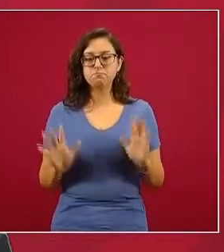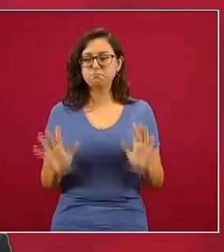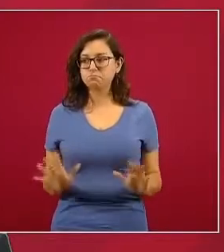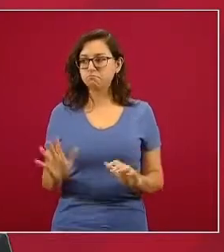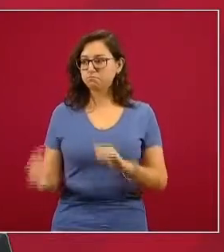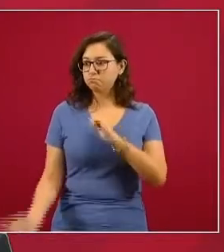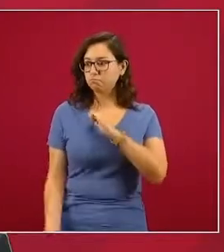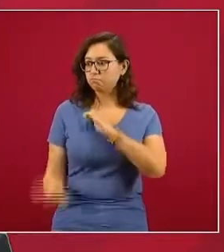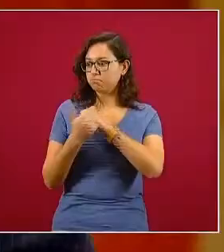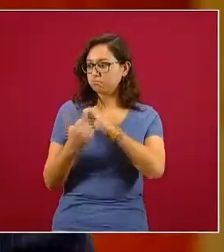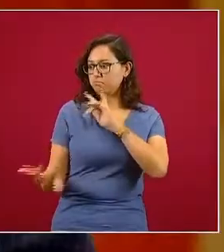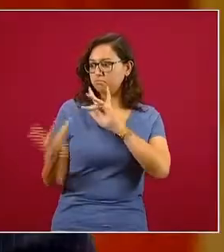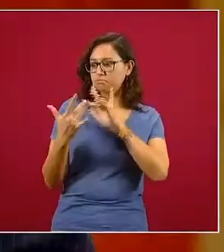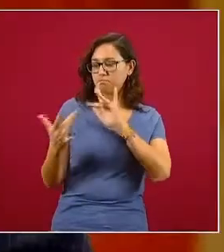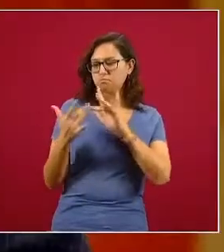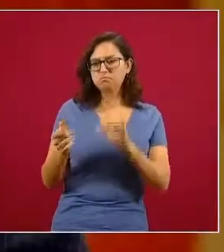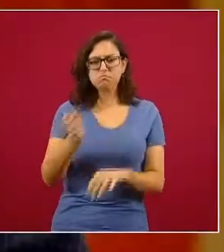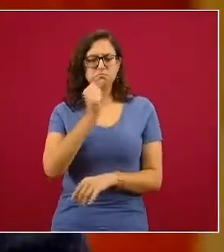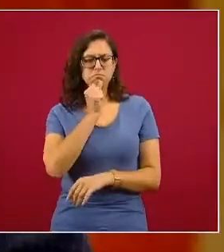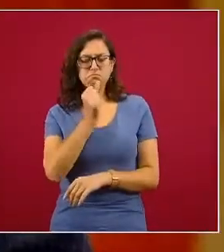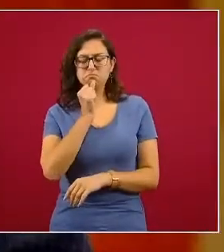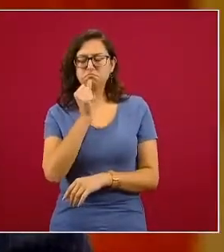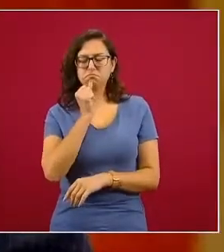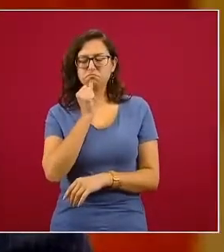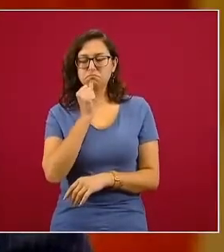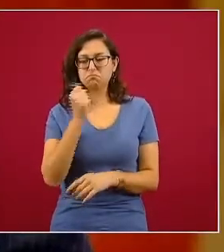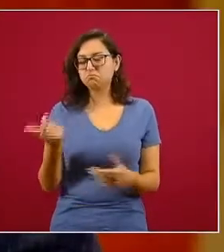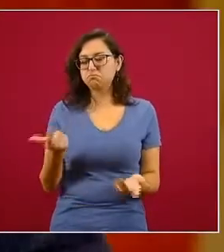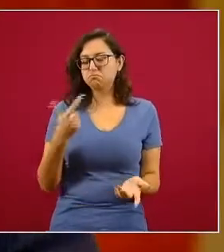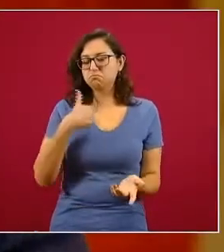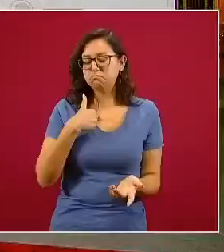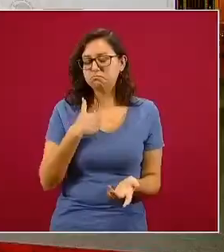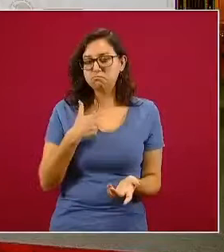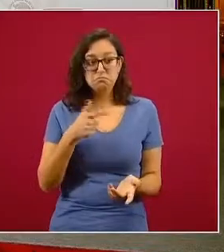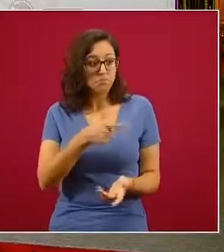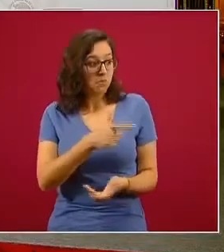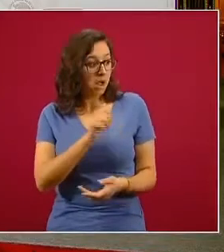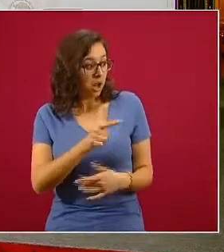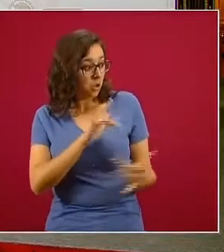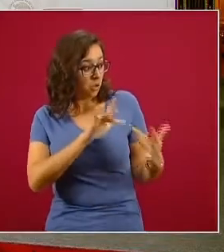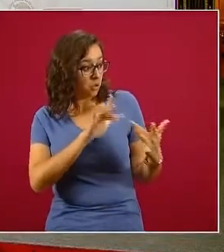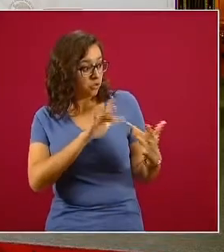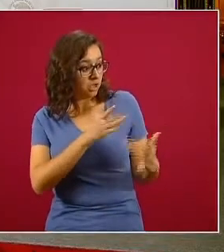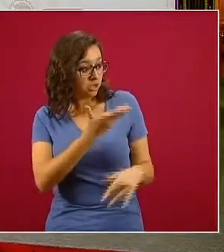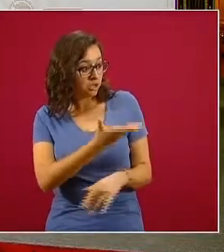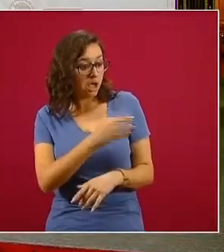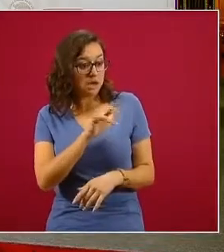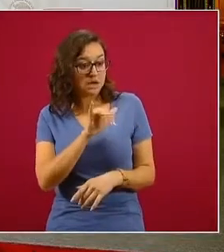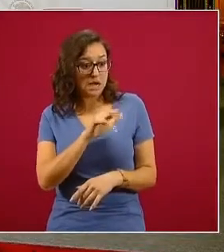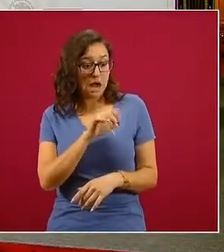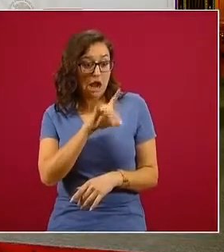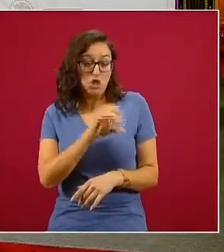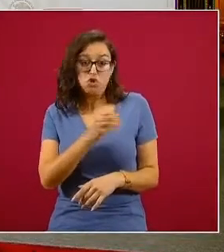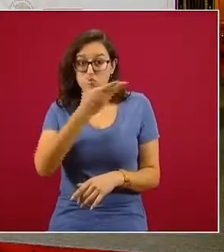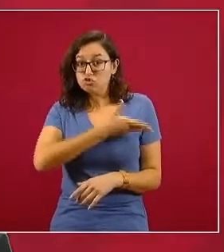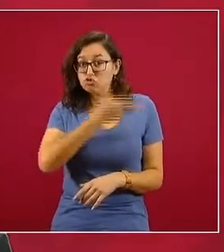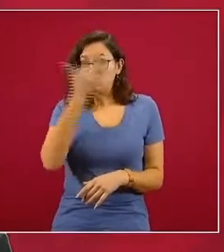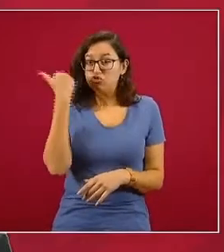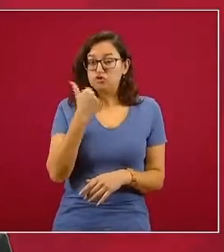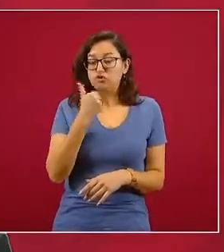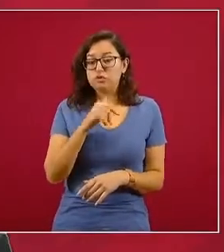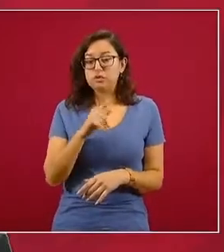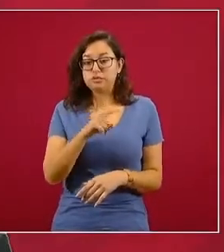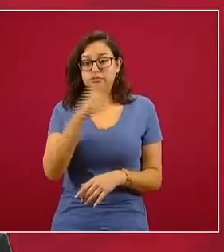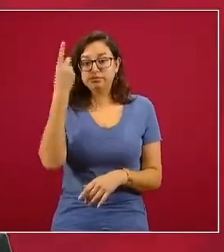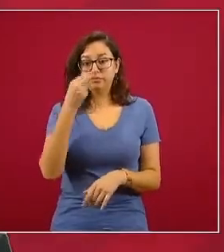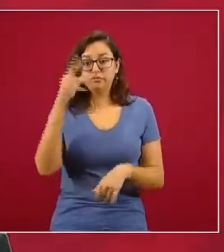hayan contactado ya, a reserva de que al doctor Ricardo Cortés lo hayan contactado. Él es nuestro punto focal, el doctor Ricardo Cortés,